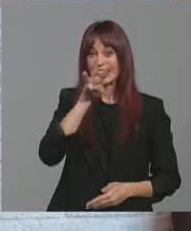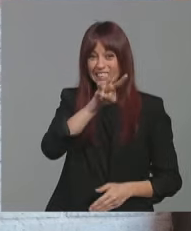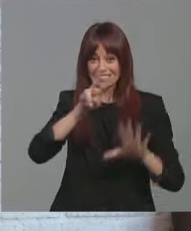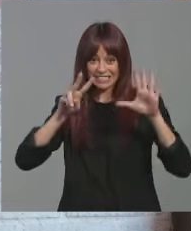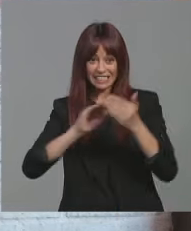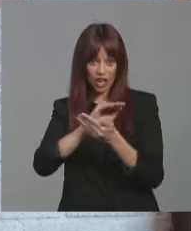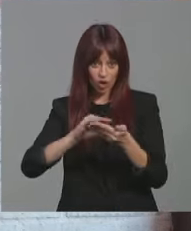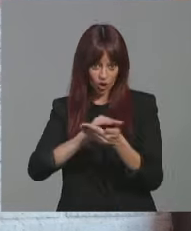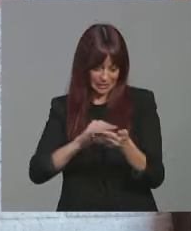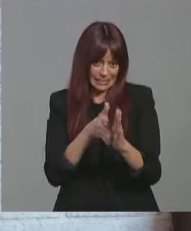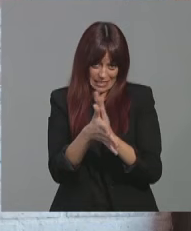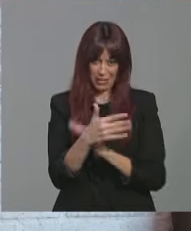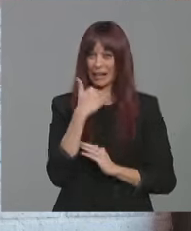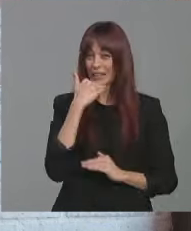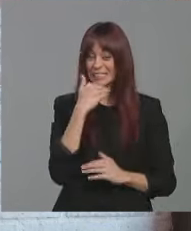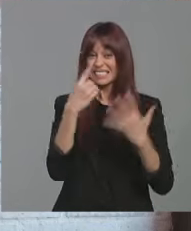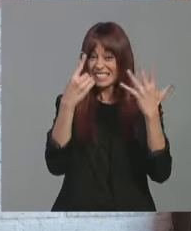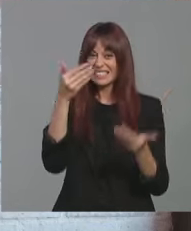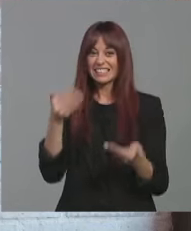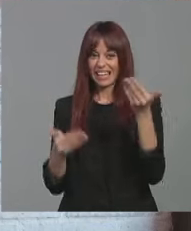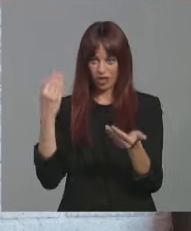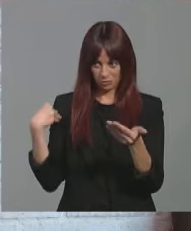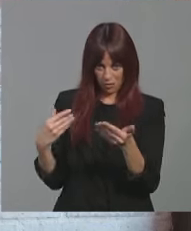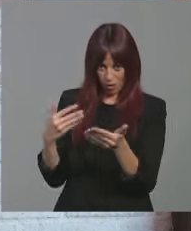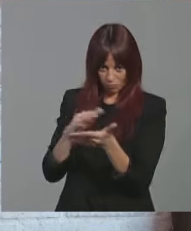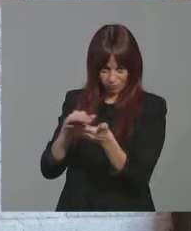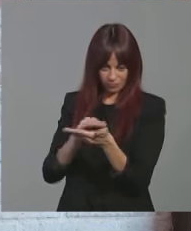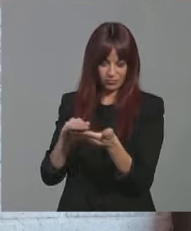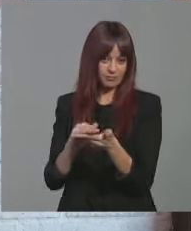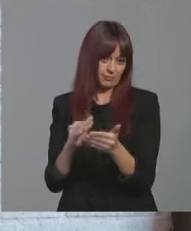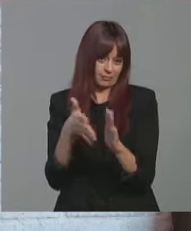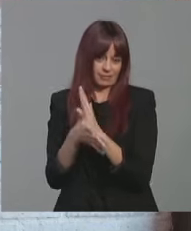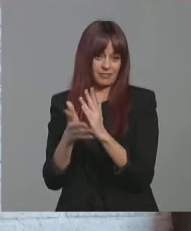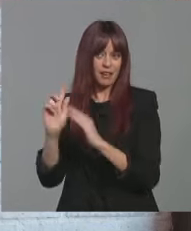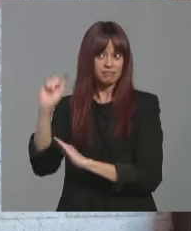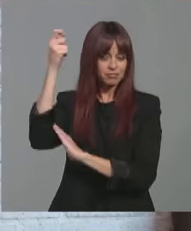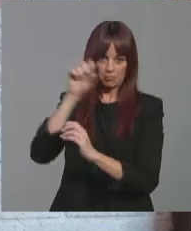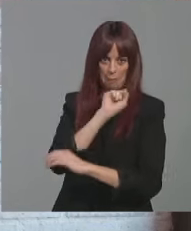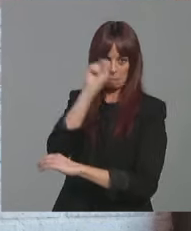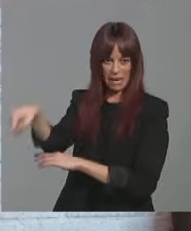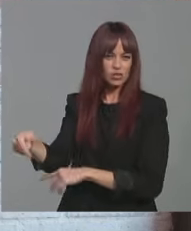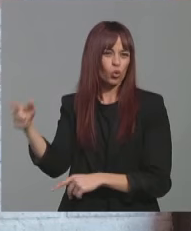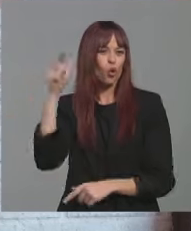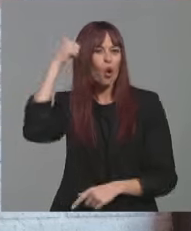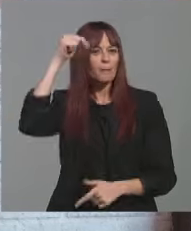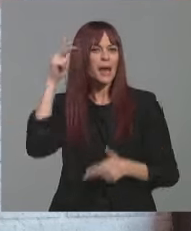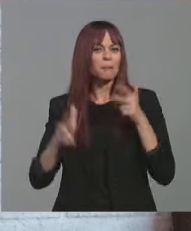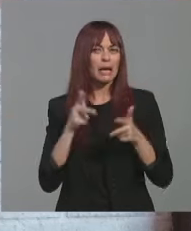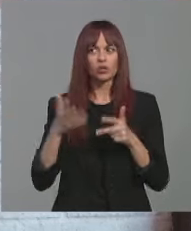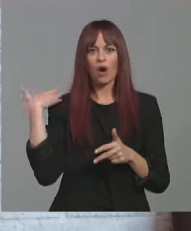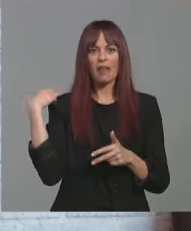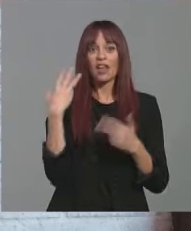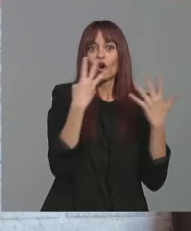croquetas o lo que es lo mismo Casi 6 kg de esta elaboración superando la marca que batió un Vasco hace ya